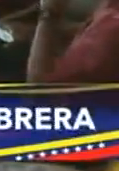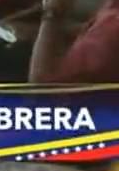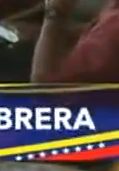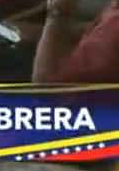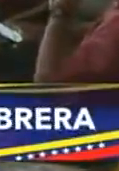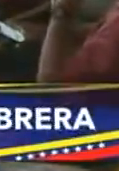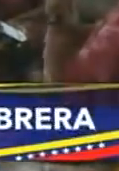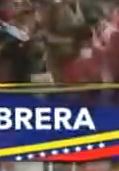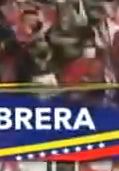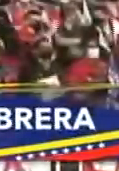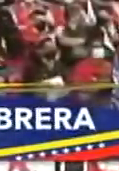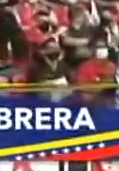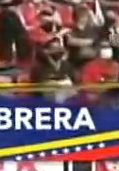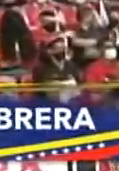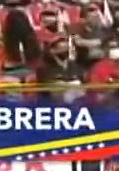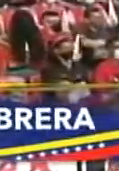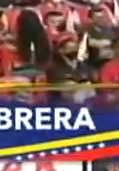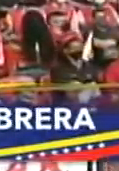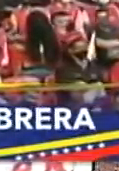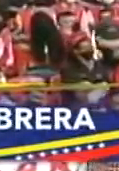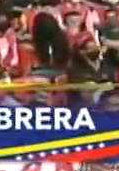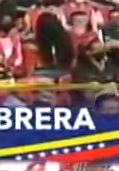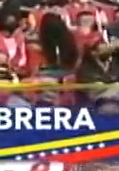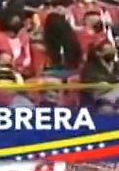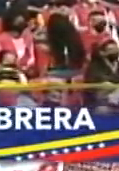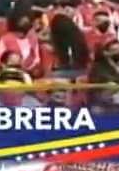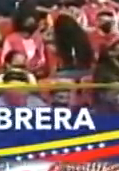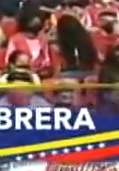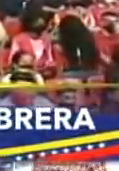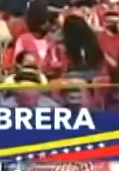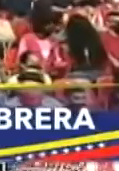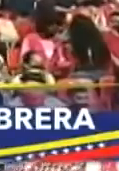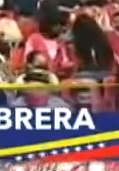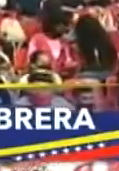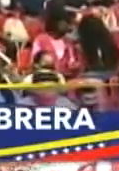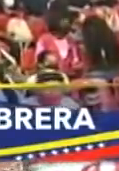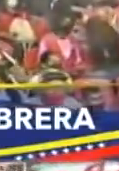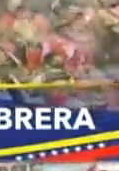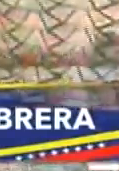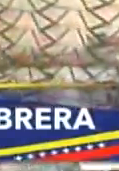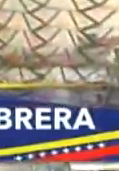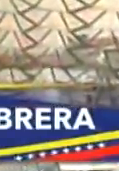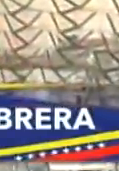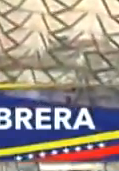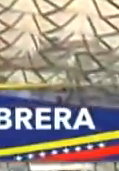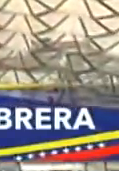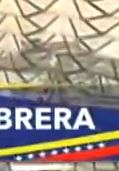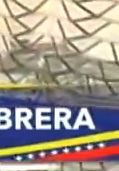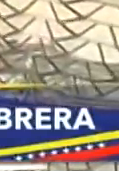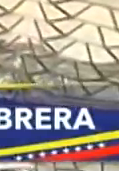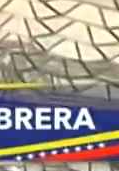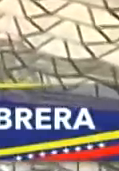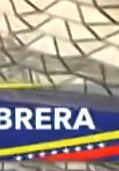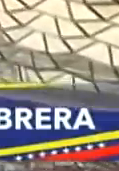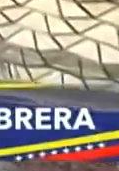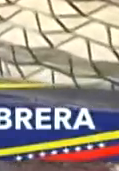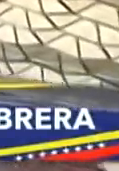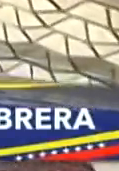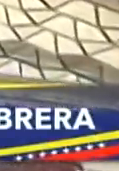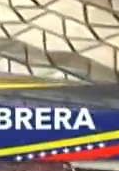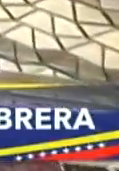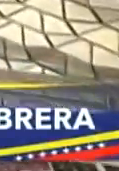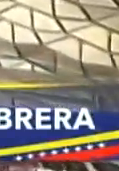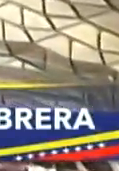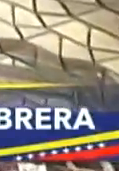el poliedro de caracas para los grandes eventos políticos culturales